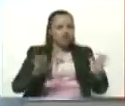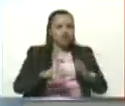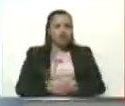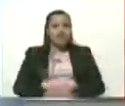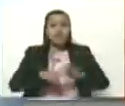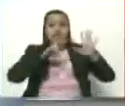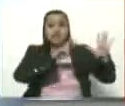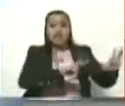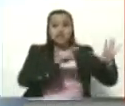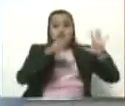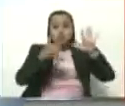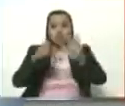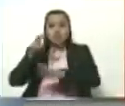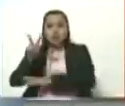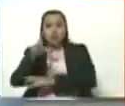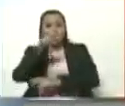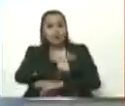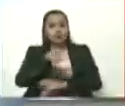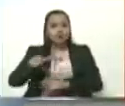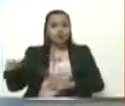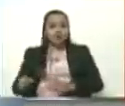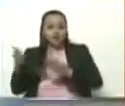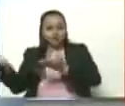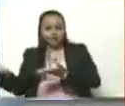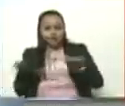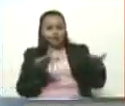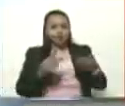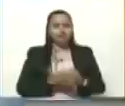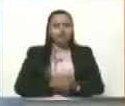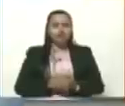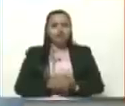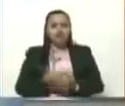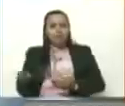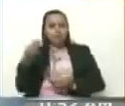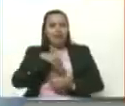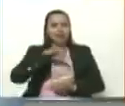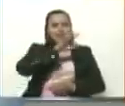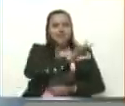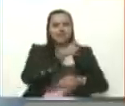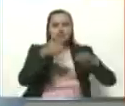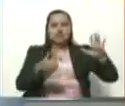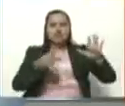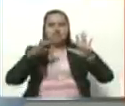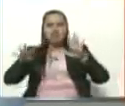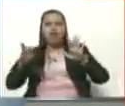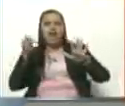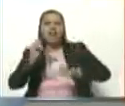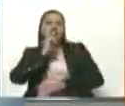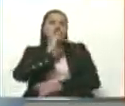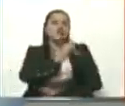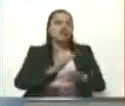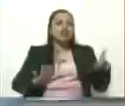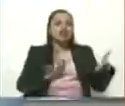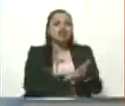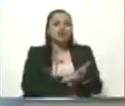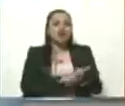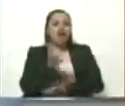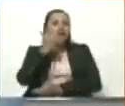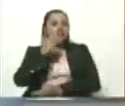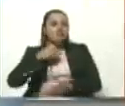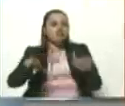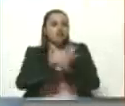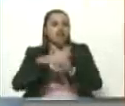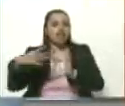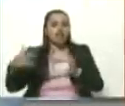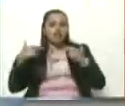762 ciudadanos de los cuales 379 denunciaron presuntas violaciones a los derechos humanos